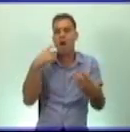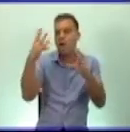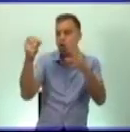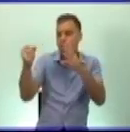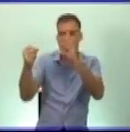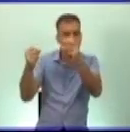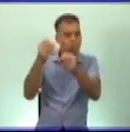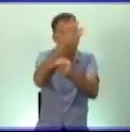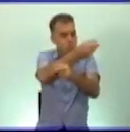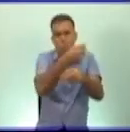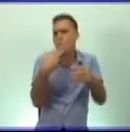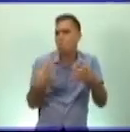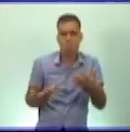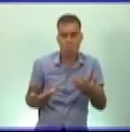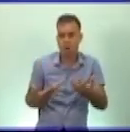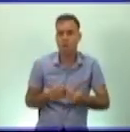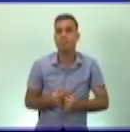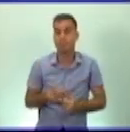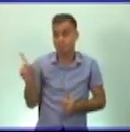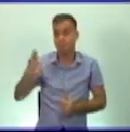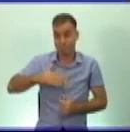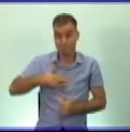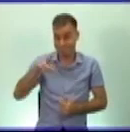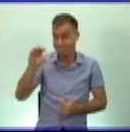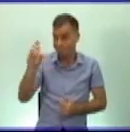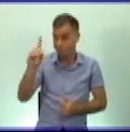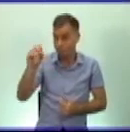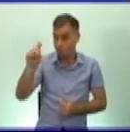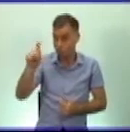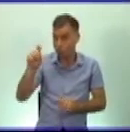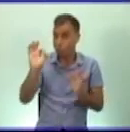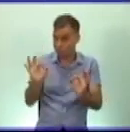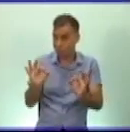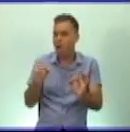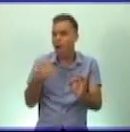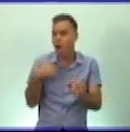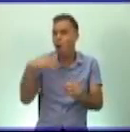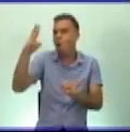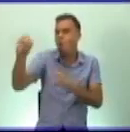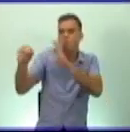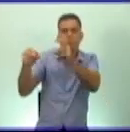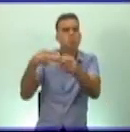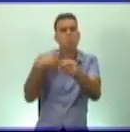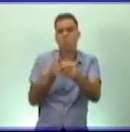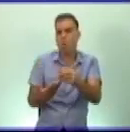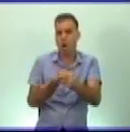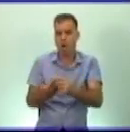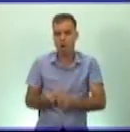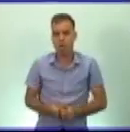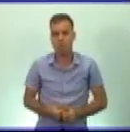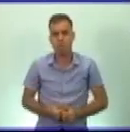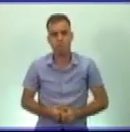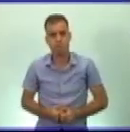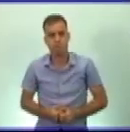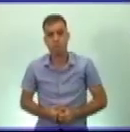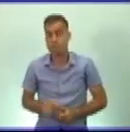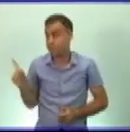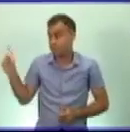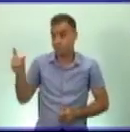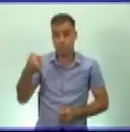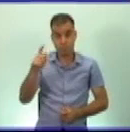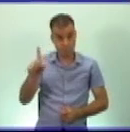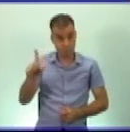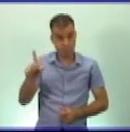oxidación. Ya yo sé que este es de redox, pero no obstante, vamos a determinar los números de oxidación. En el caso del aluminio y